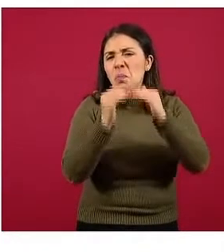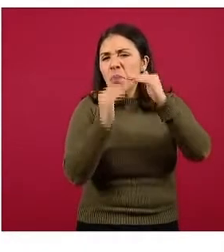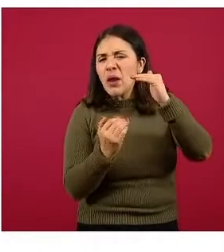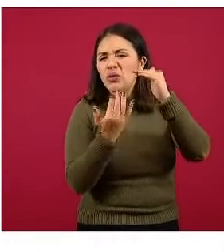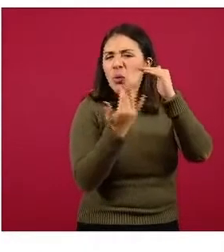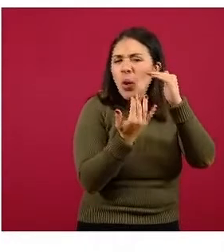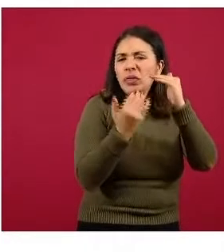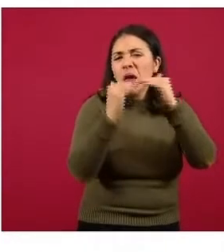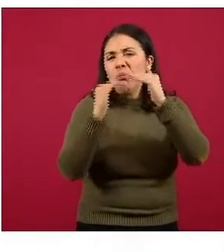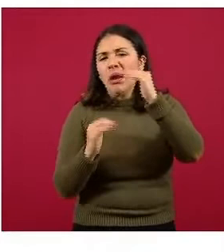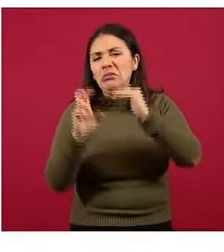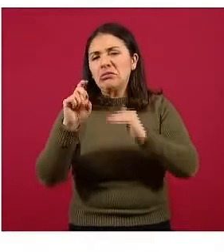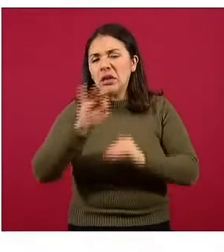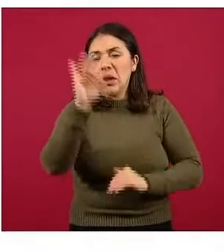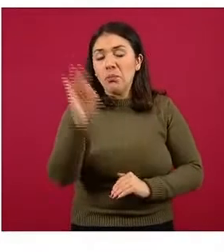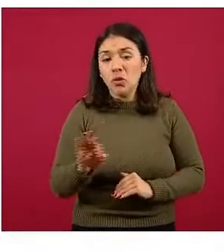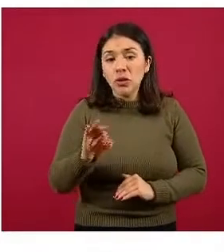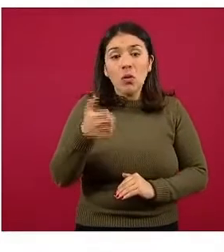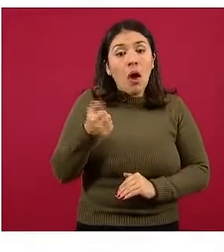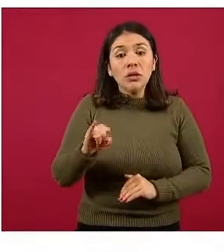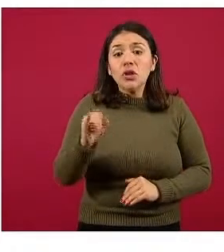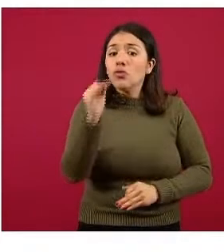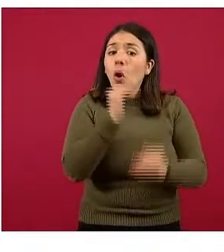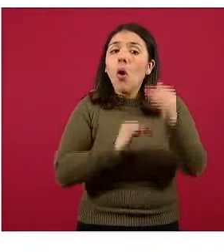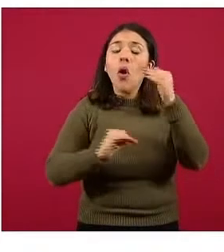menos 30% en todos